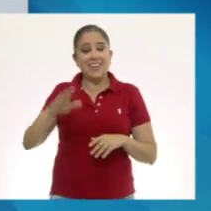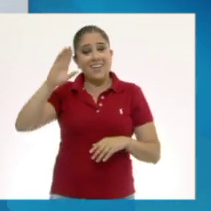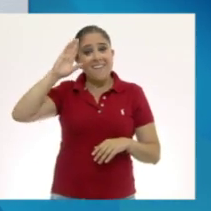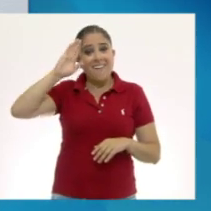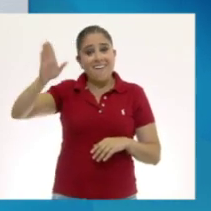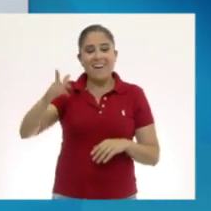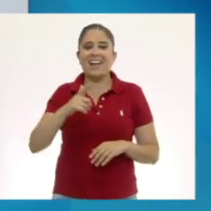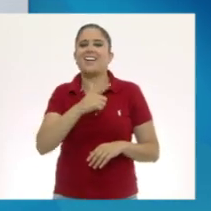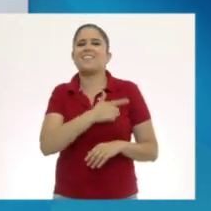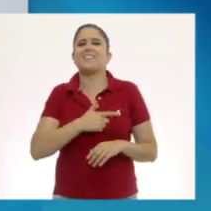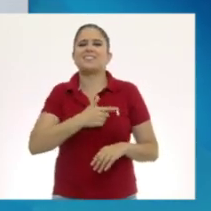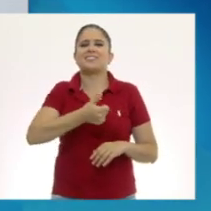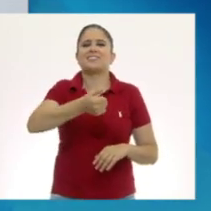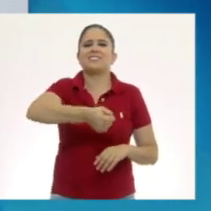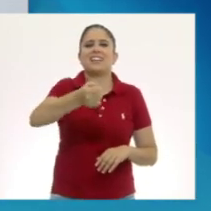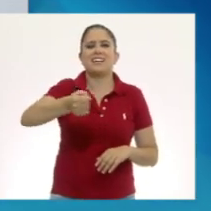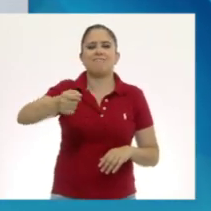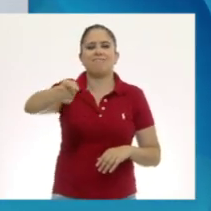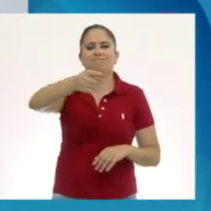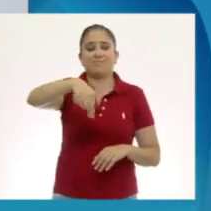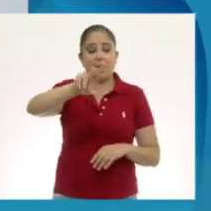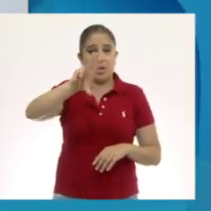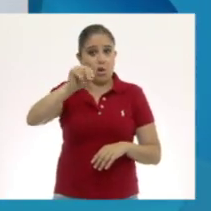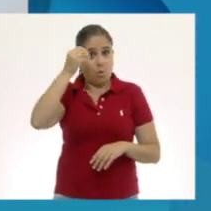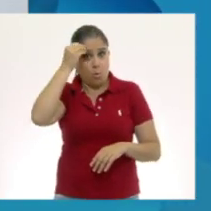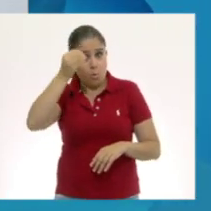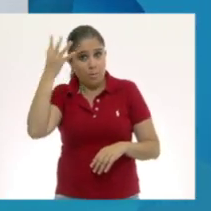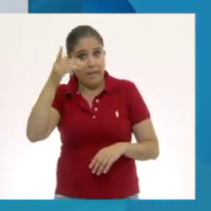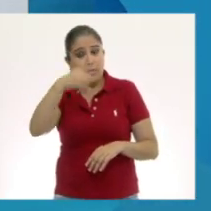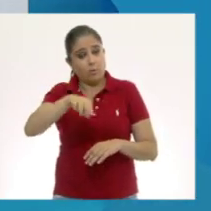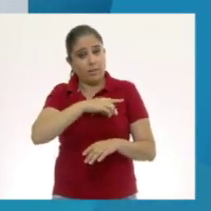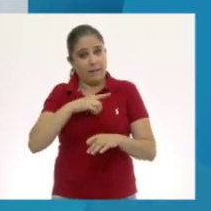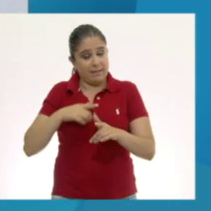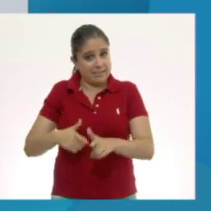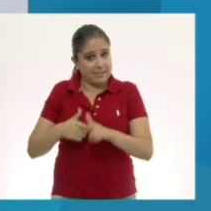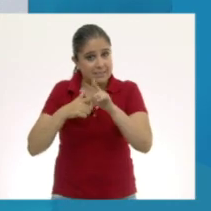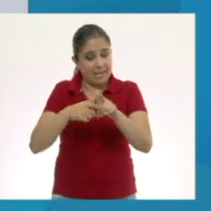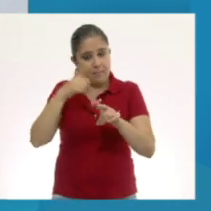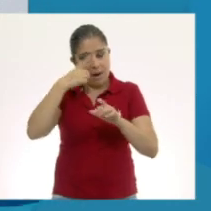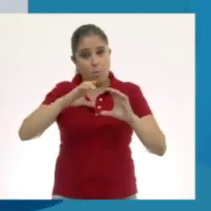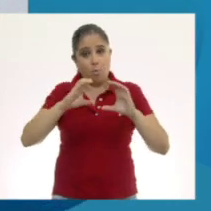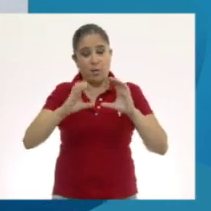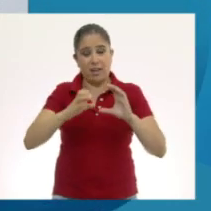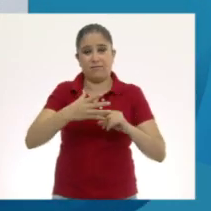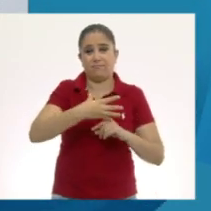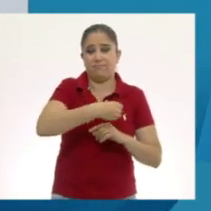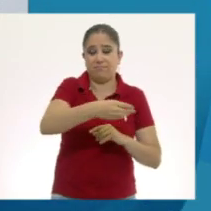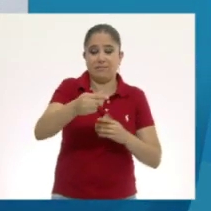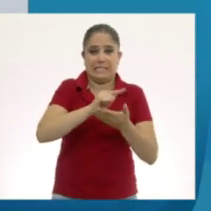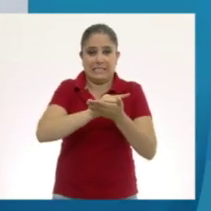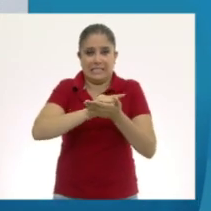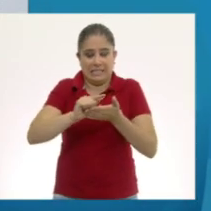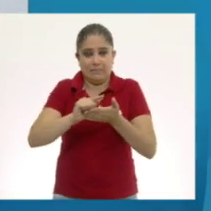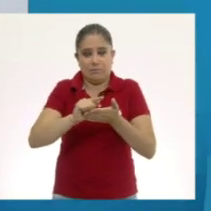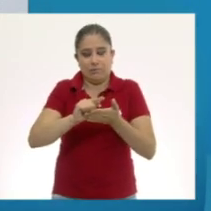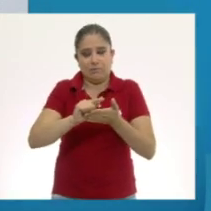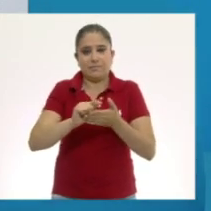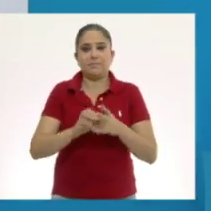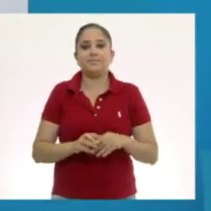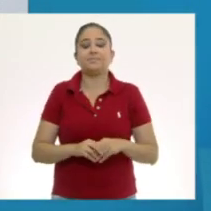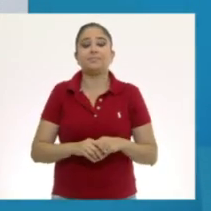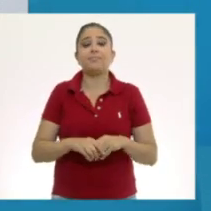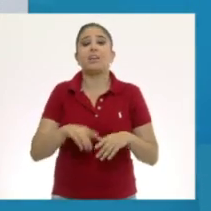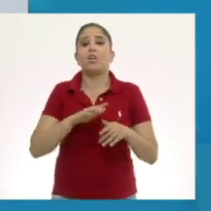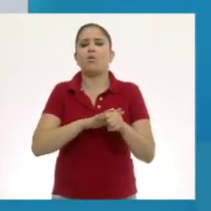¡Hola! ¡Qué gusto saludarlos! No olviden que hay que continuar con las medidas de higiene para evitar contagios.